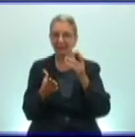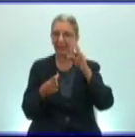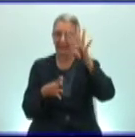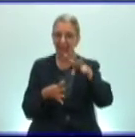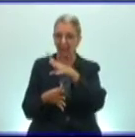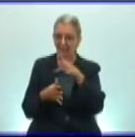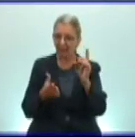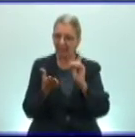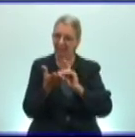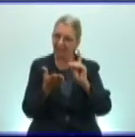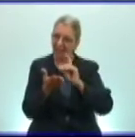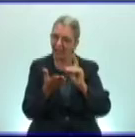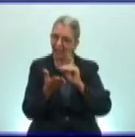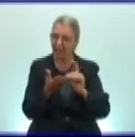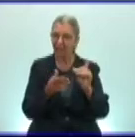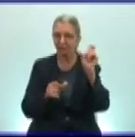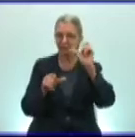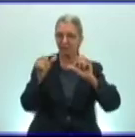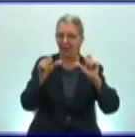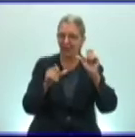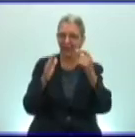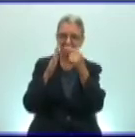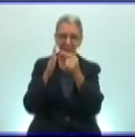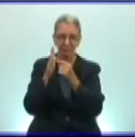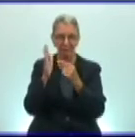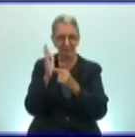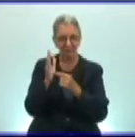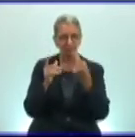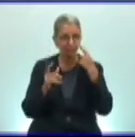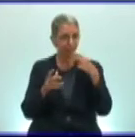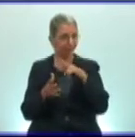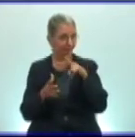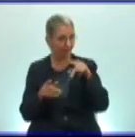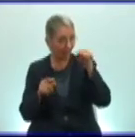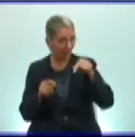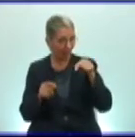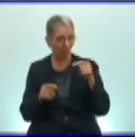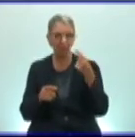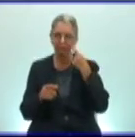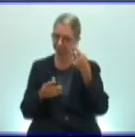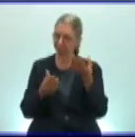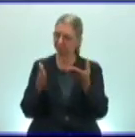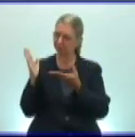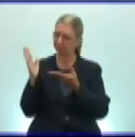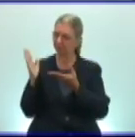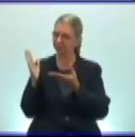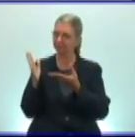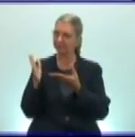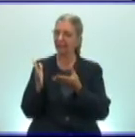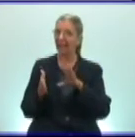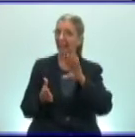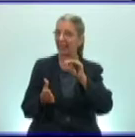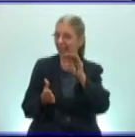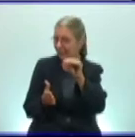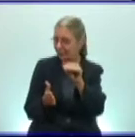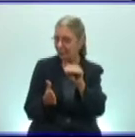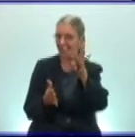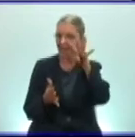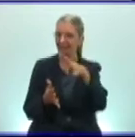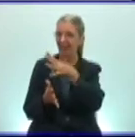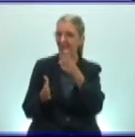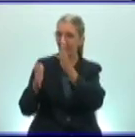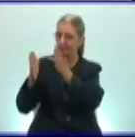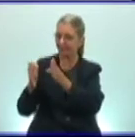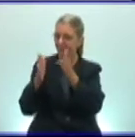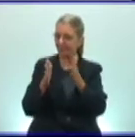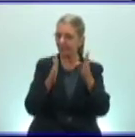los elementos químicos. Vamos a observar nuevamente la tabla periódica. Les digo que la tabla periódica no